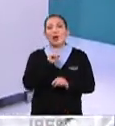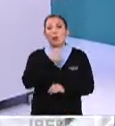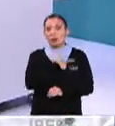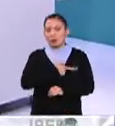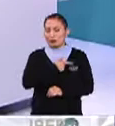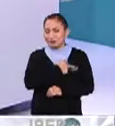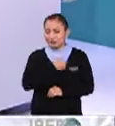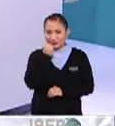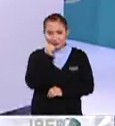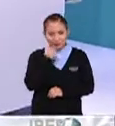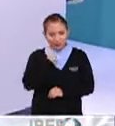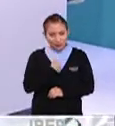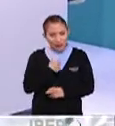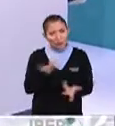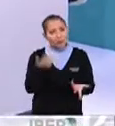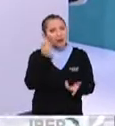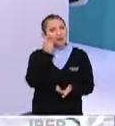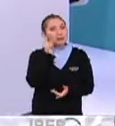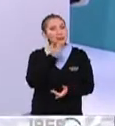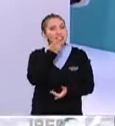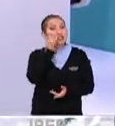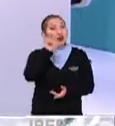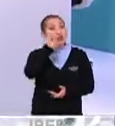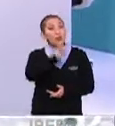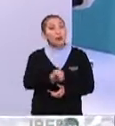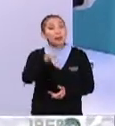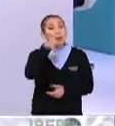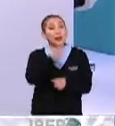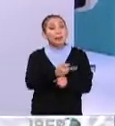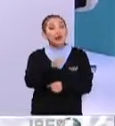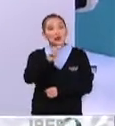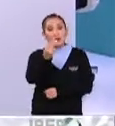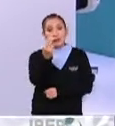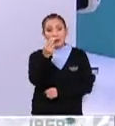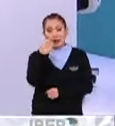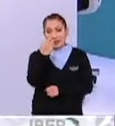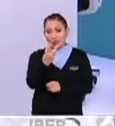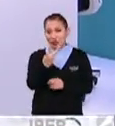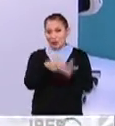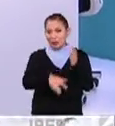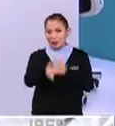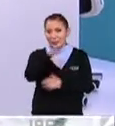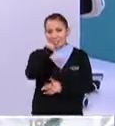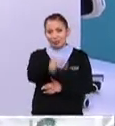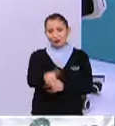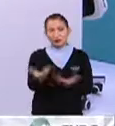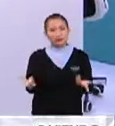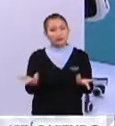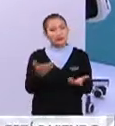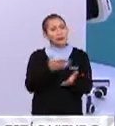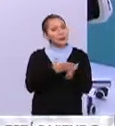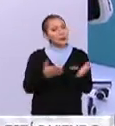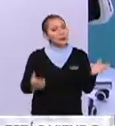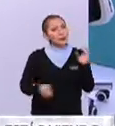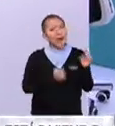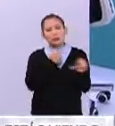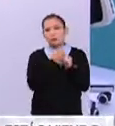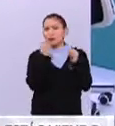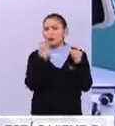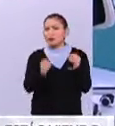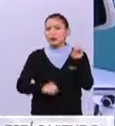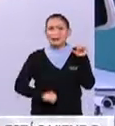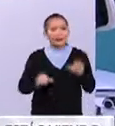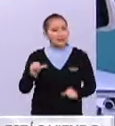el gusto como siempre es mío y como bien lo dices, hoy es jueves 1 de noviembre de este 2018. Ha sido un año con